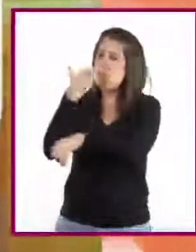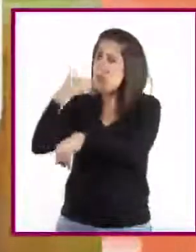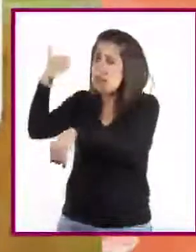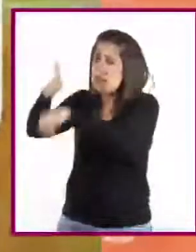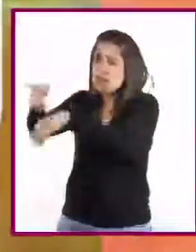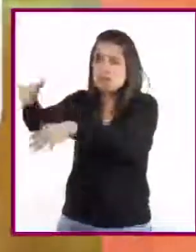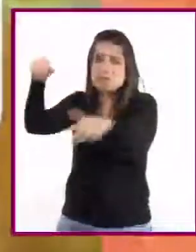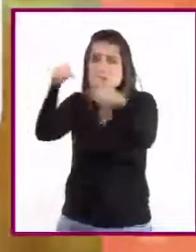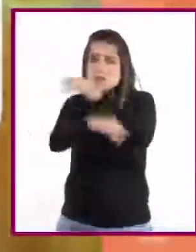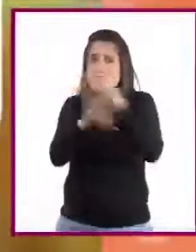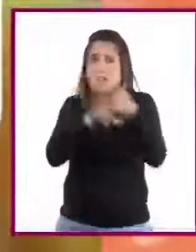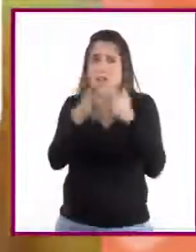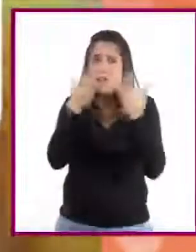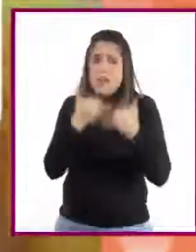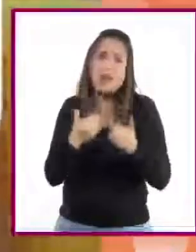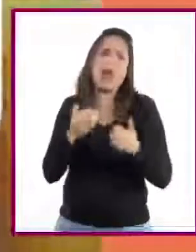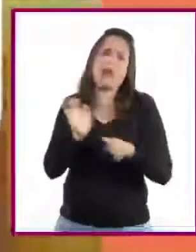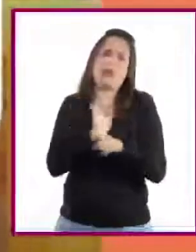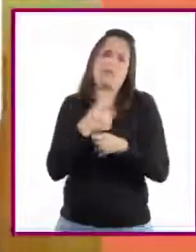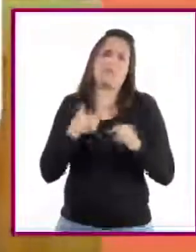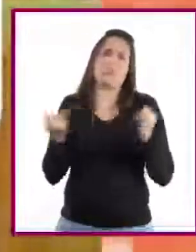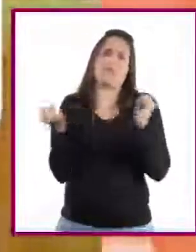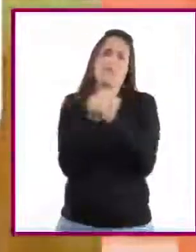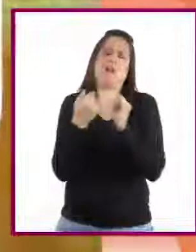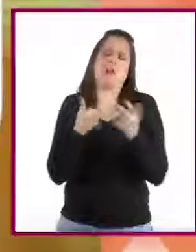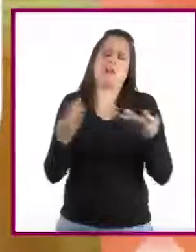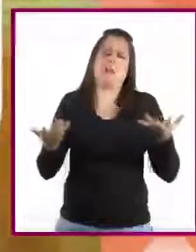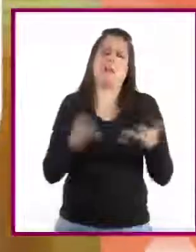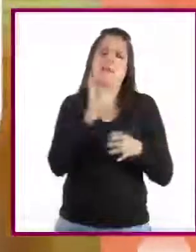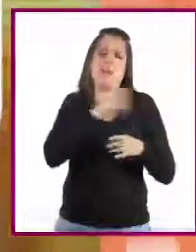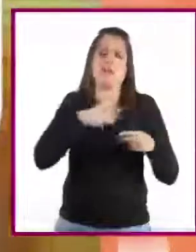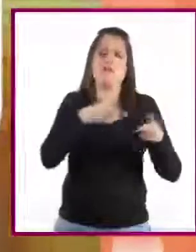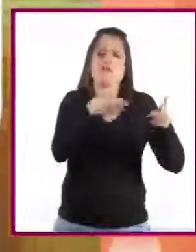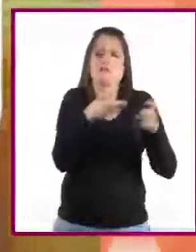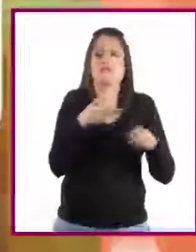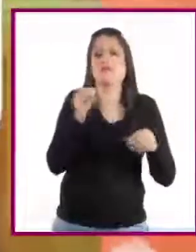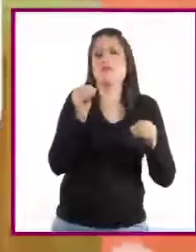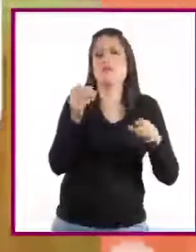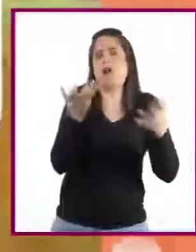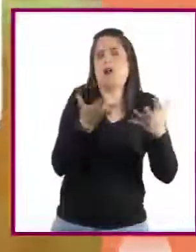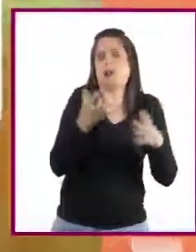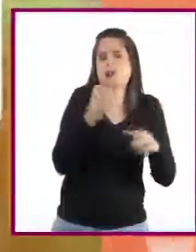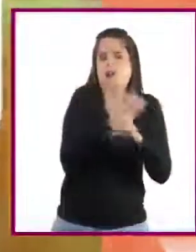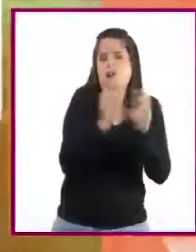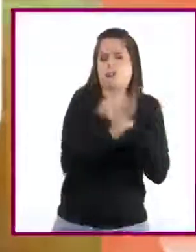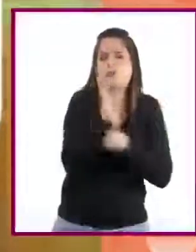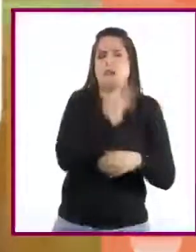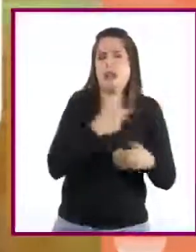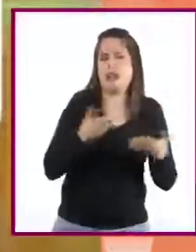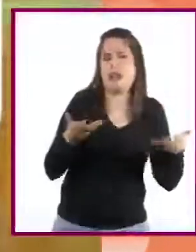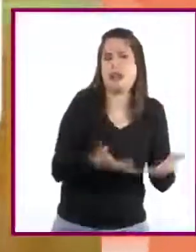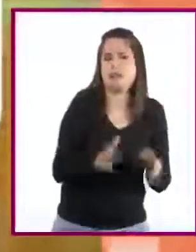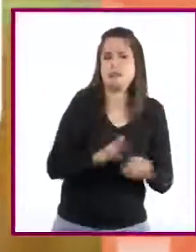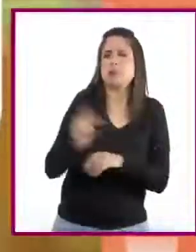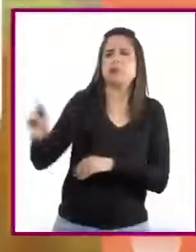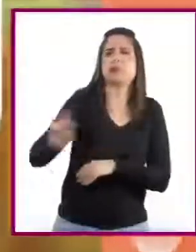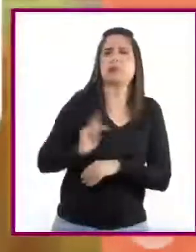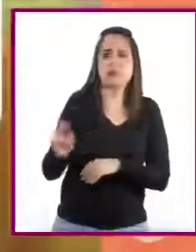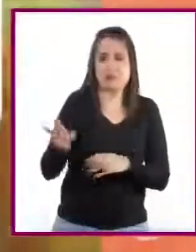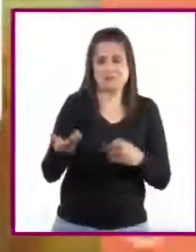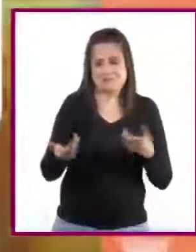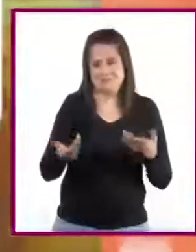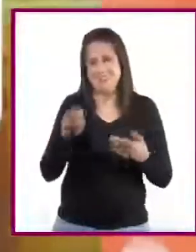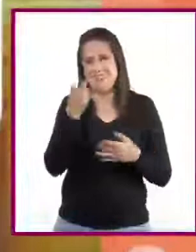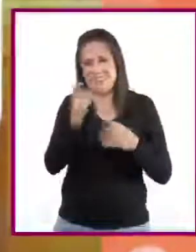que a lo mejor hasta vale la pena, ¿no?, cometer alguna infracción. Y, por supuesto, digamos, el tercer